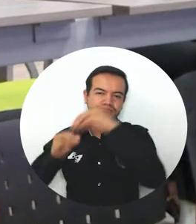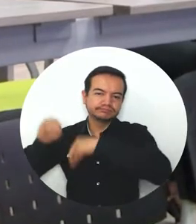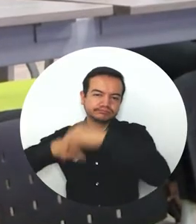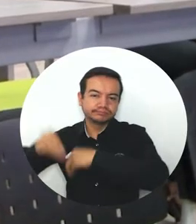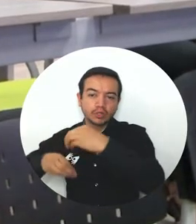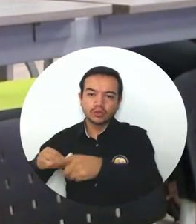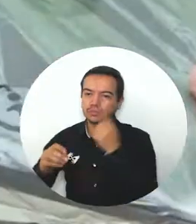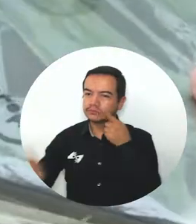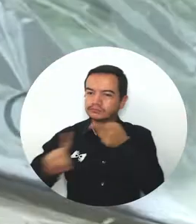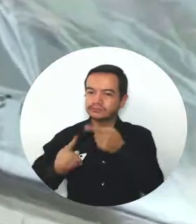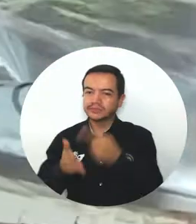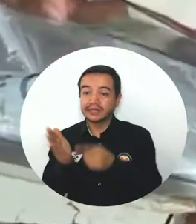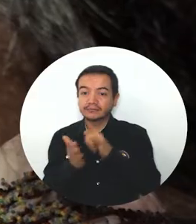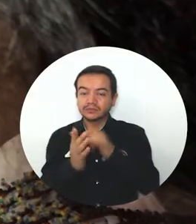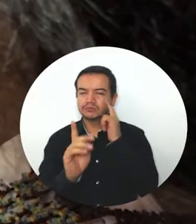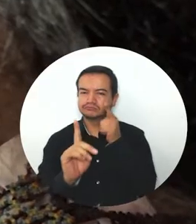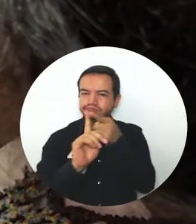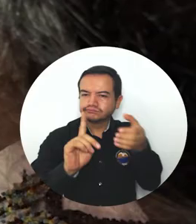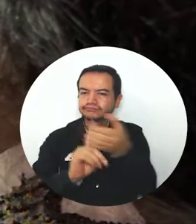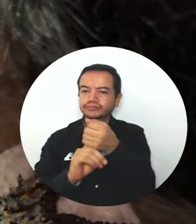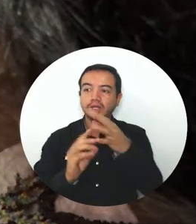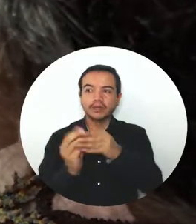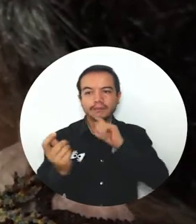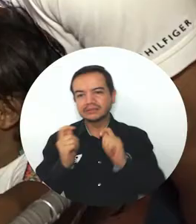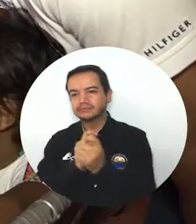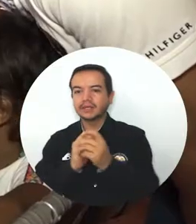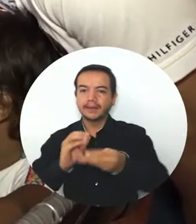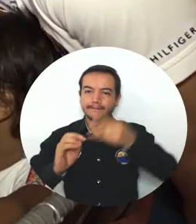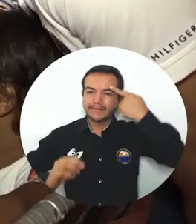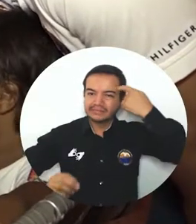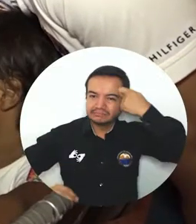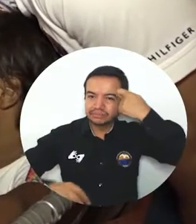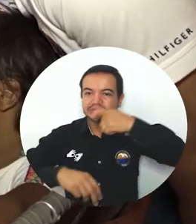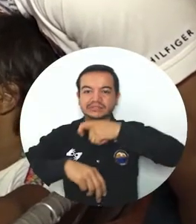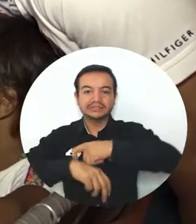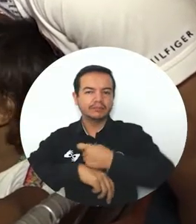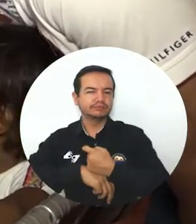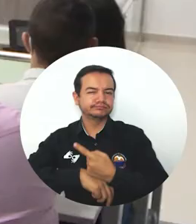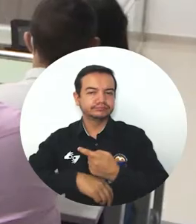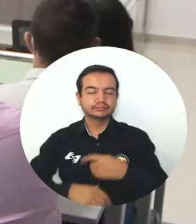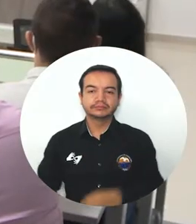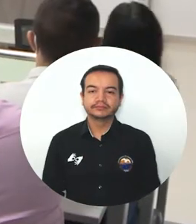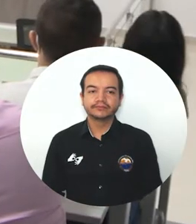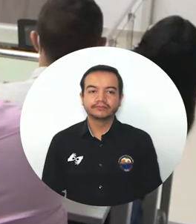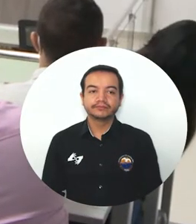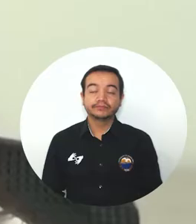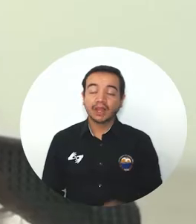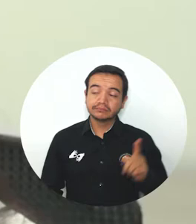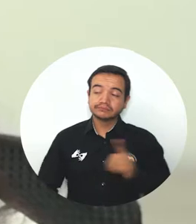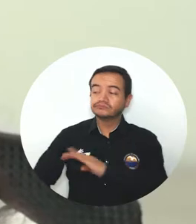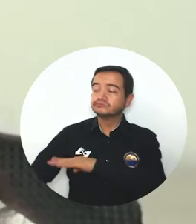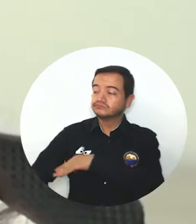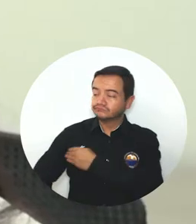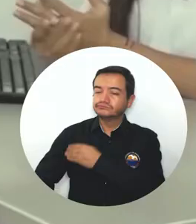de la educación superior, los retos y los logros en tiempos de cambio. Digamos que el Ministerio está reconociendo un trabajo que, pues, que la universidad, toda